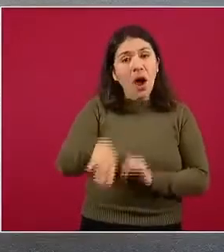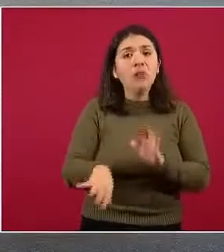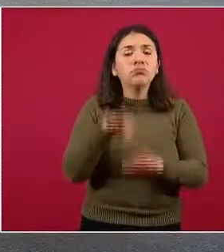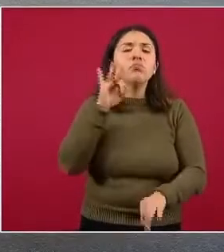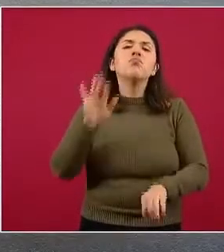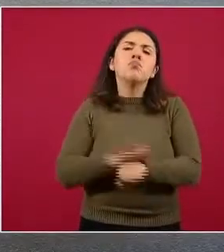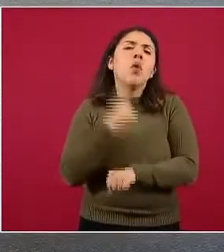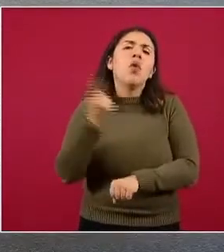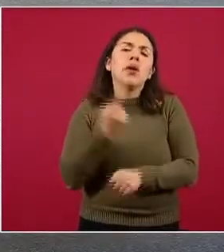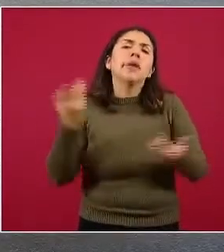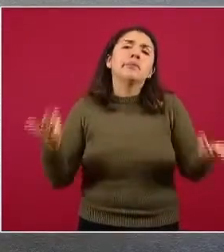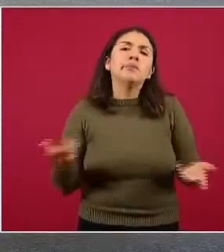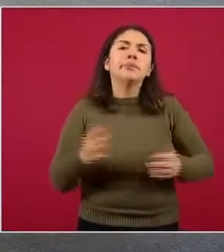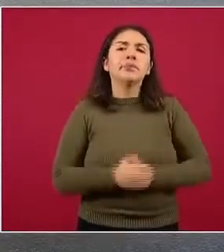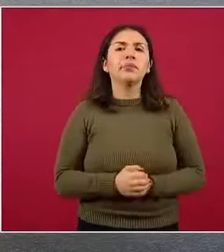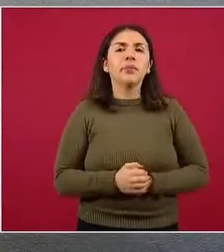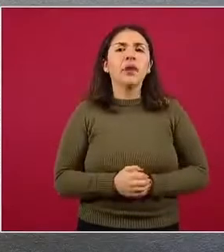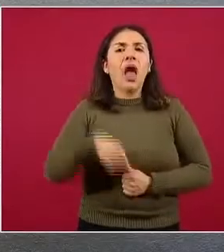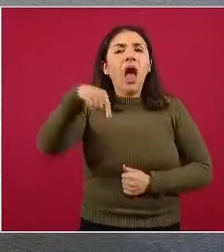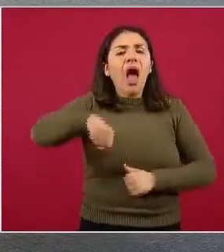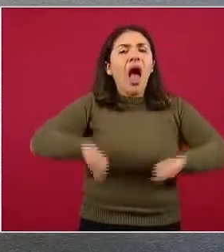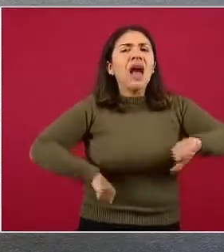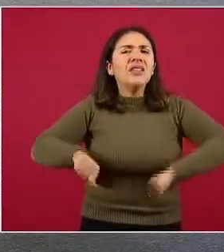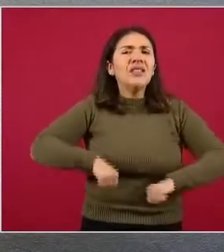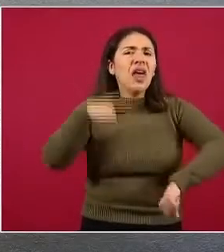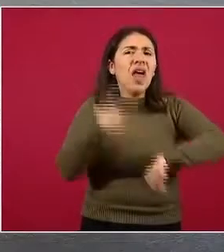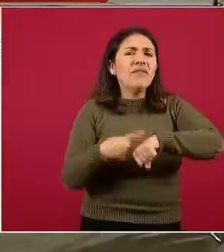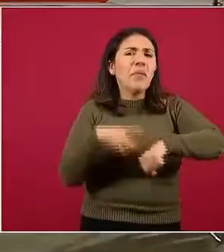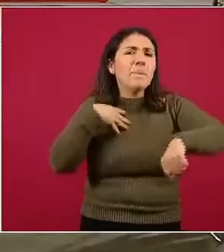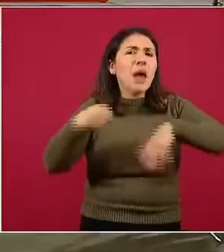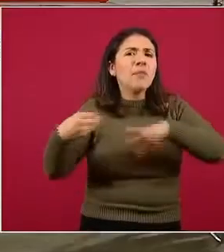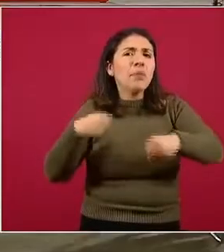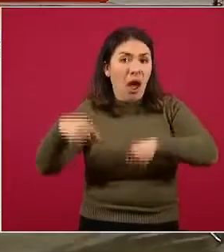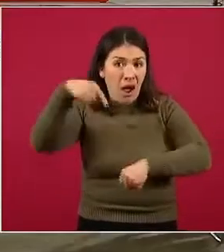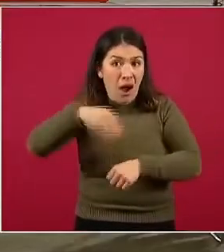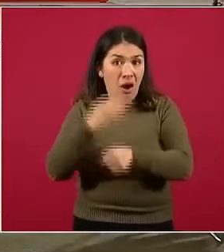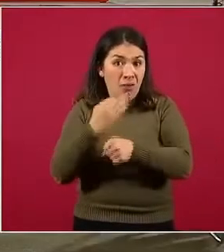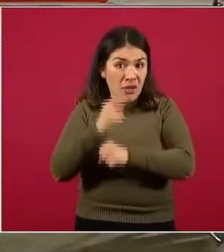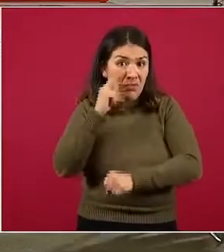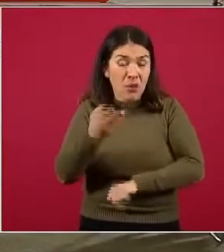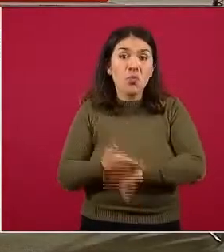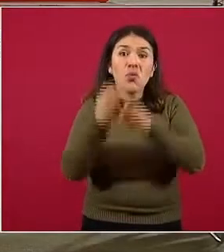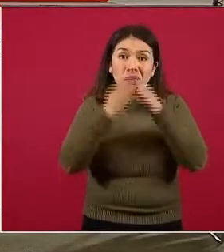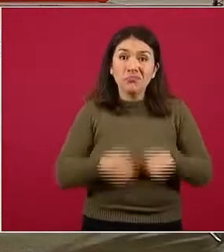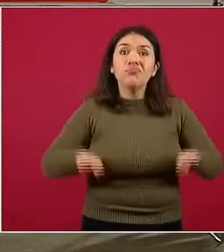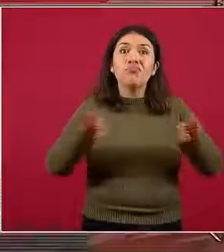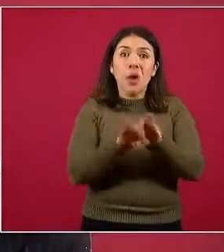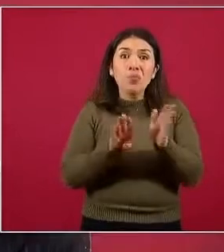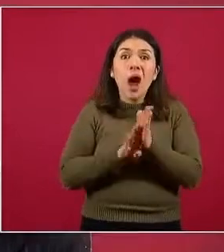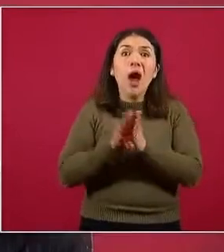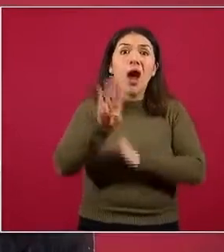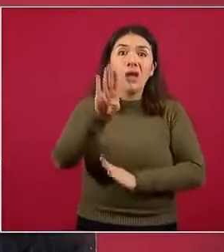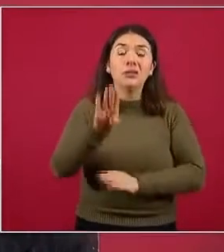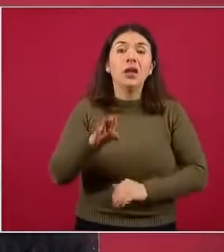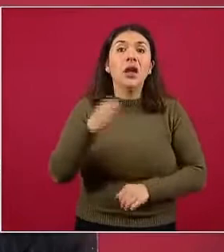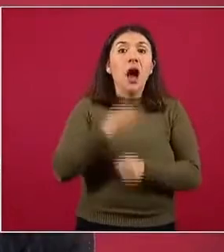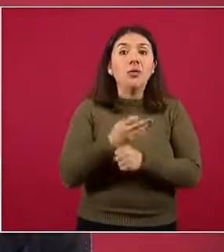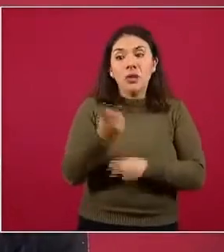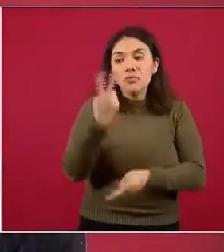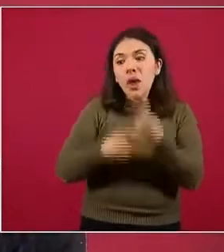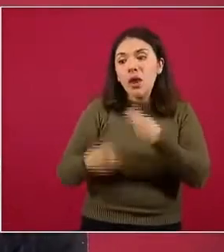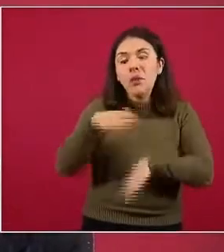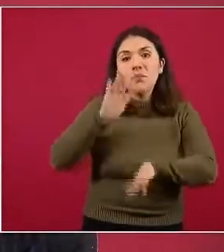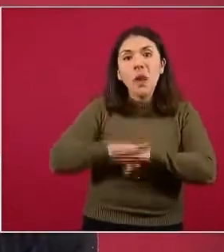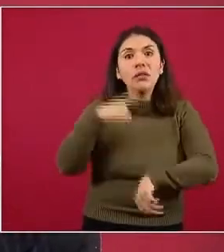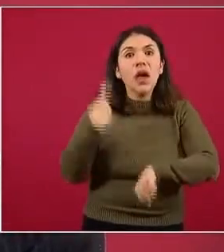criterios análogos, actividad epidémica, que en este momento destacamos, es muy importante, está en ascenso,